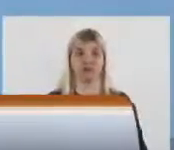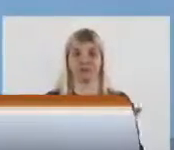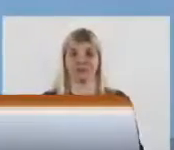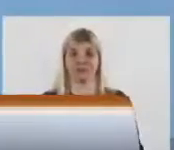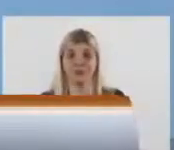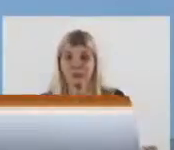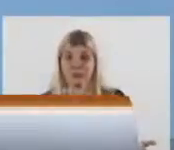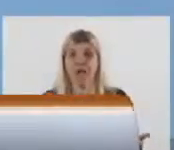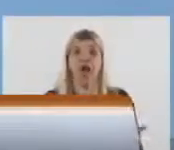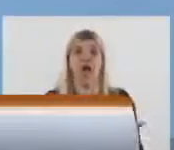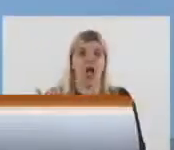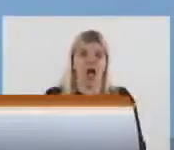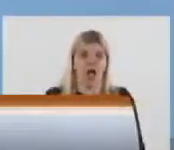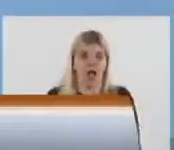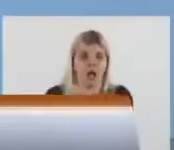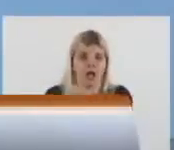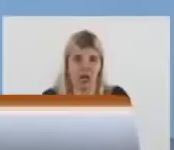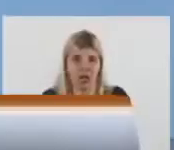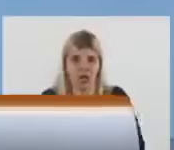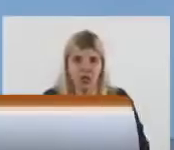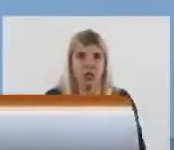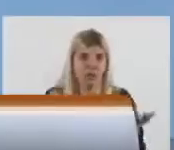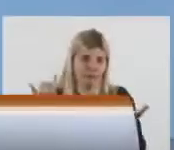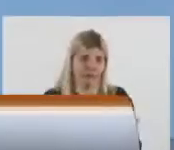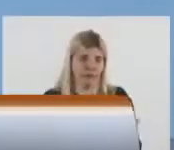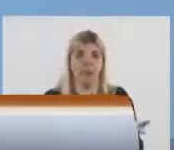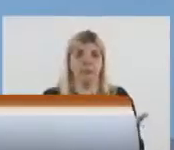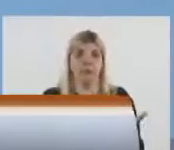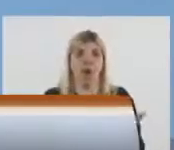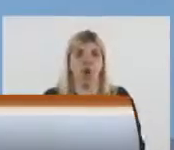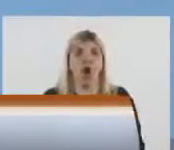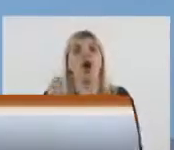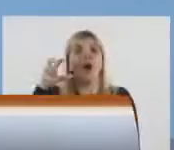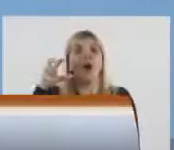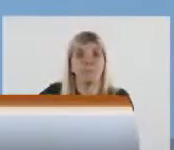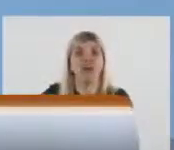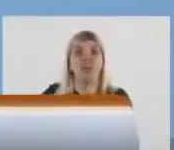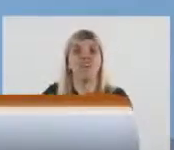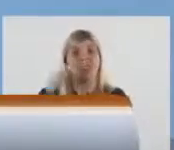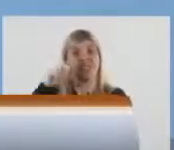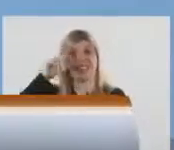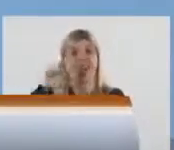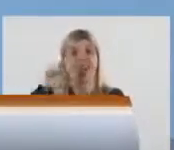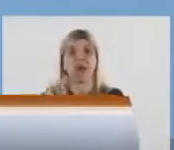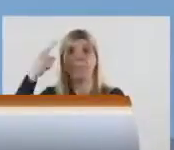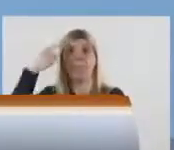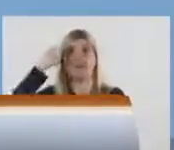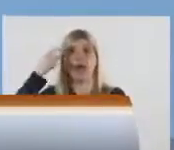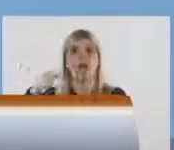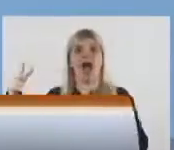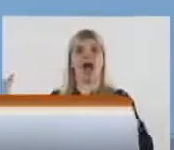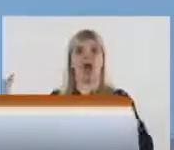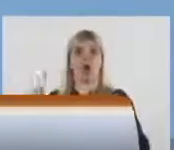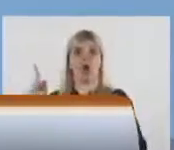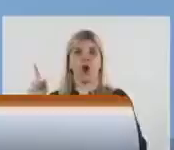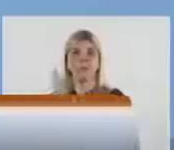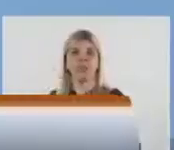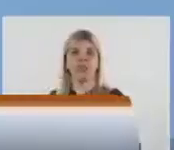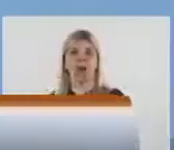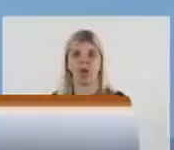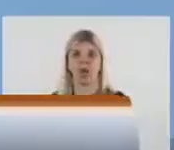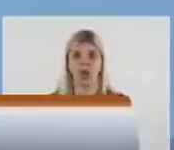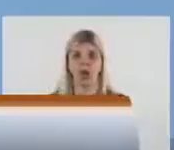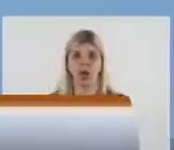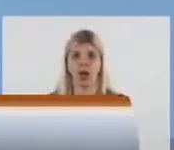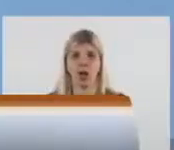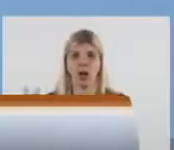producción país el anuncio que está disminuida en la mitad lo que creía que iba a producir este año todo esto es un mecanismo